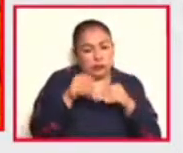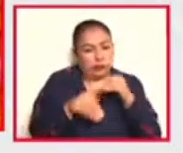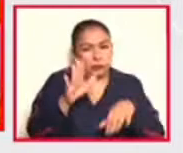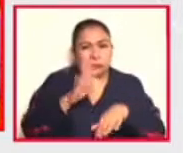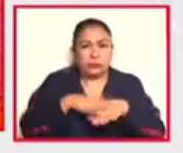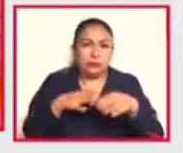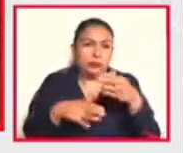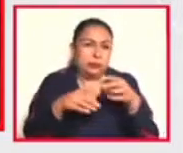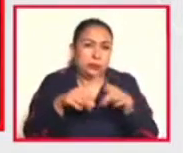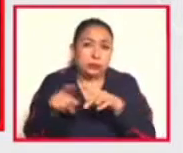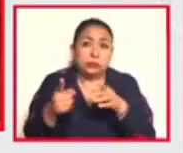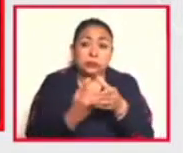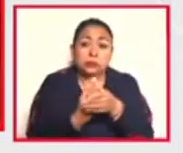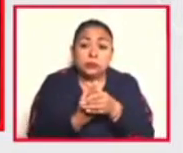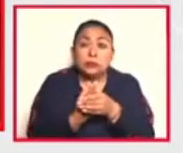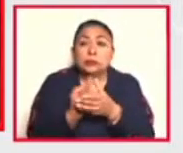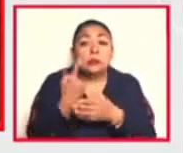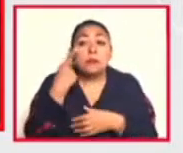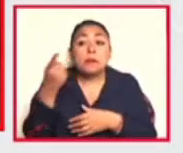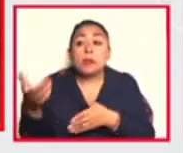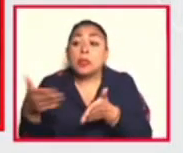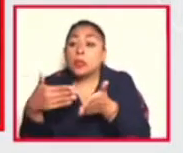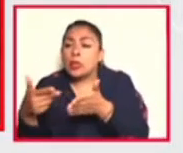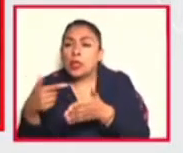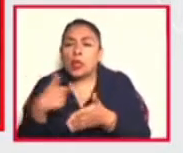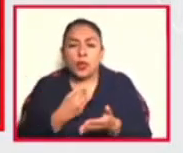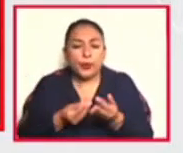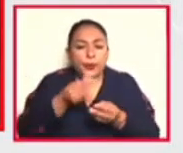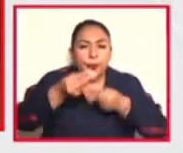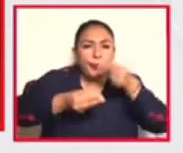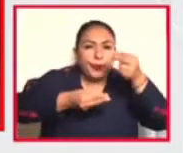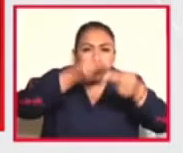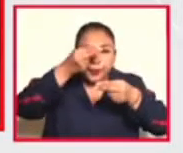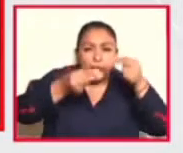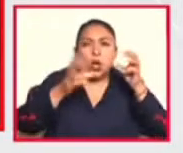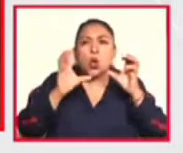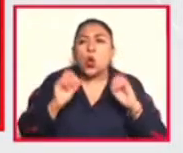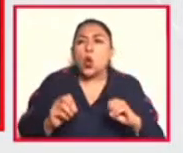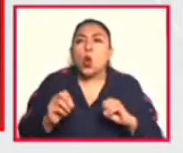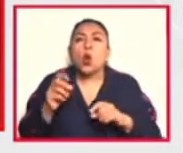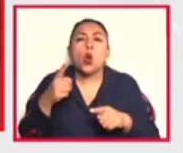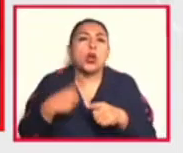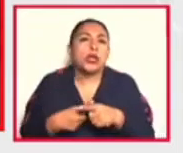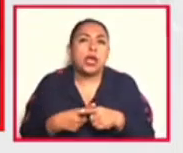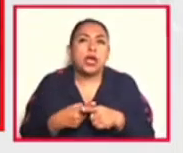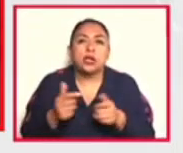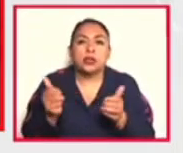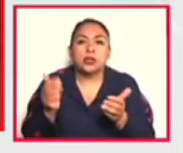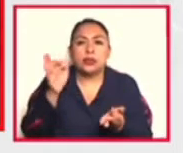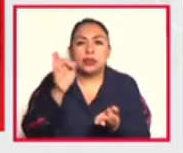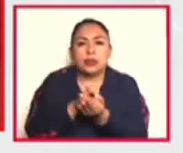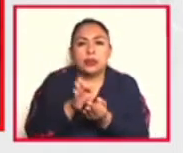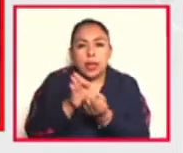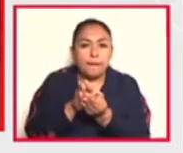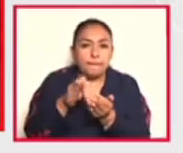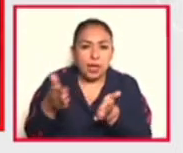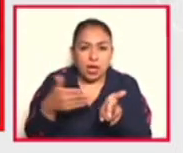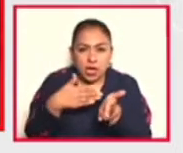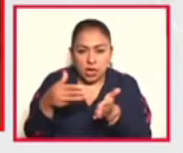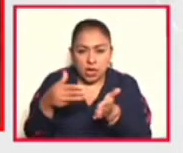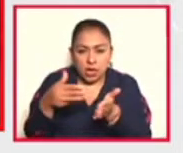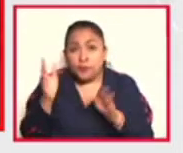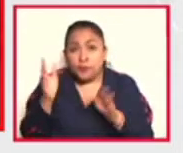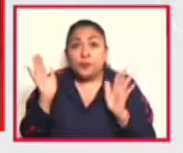humo, de las que están haciendo los tamales, y entonces, aparte de estos elementos que